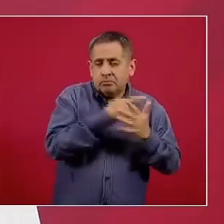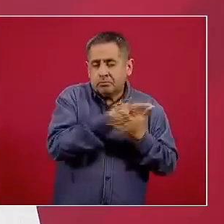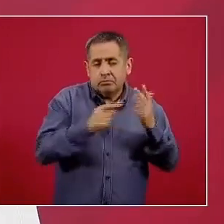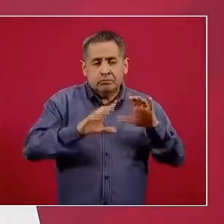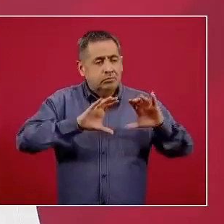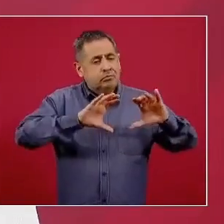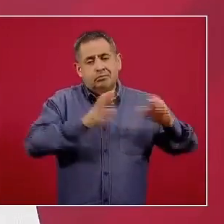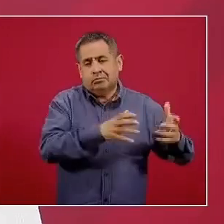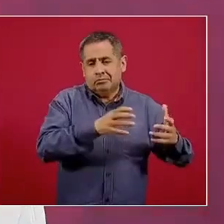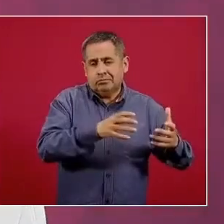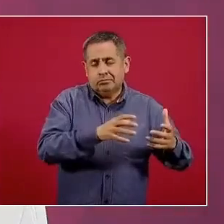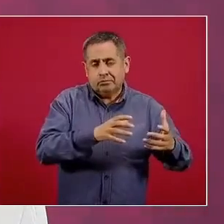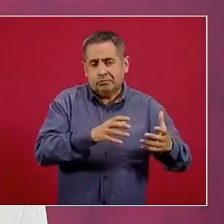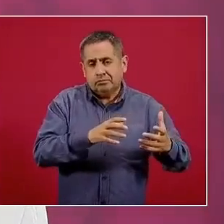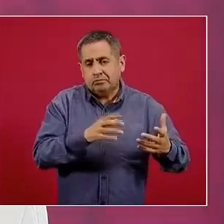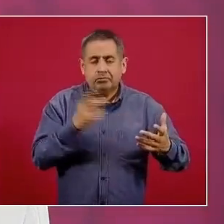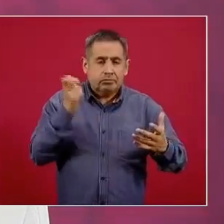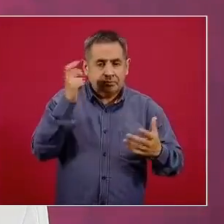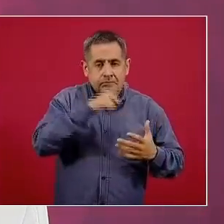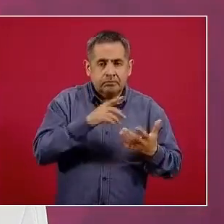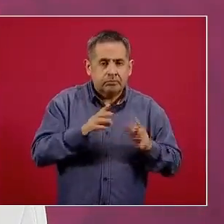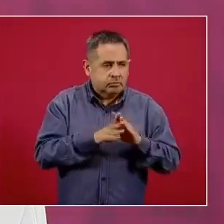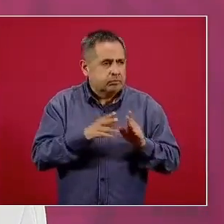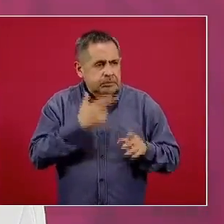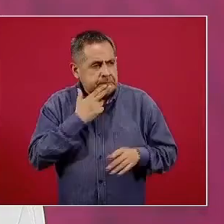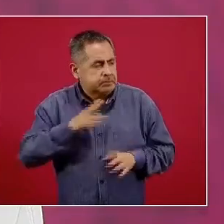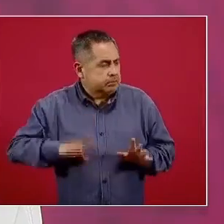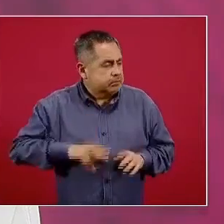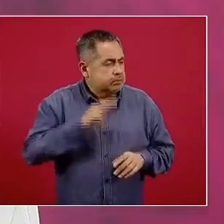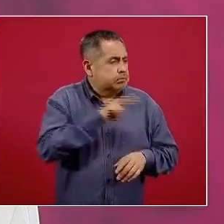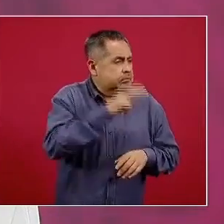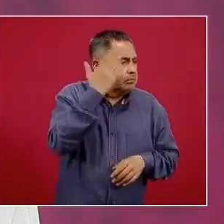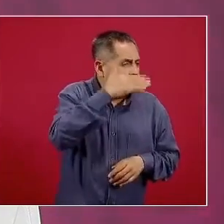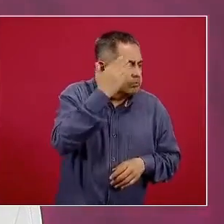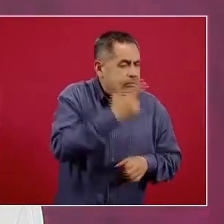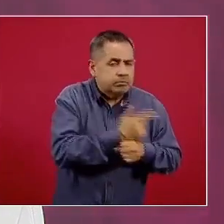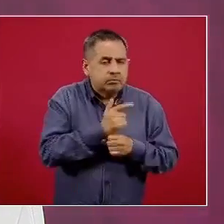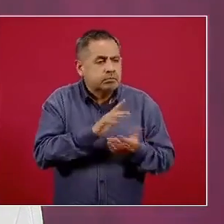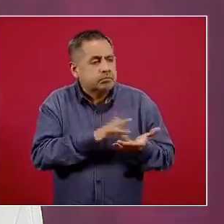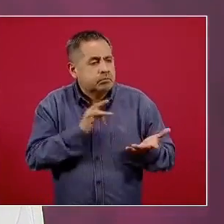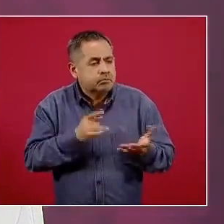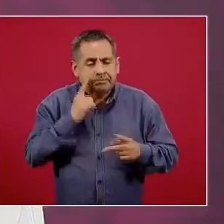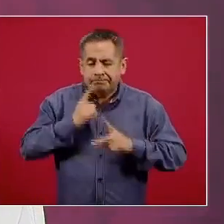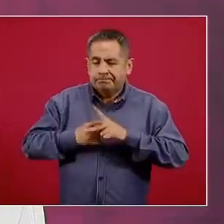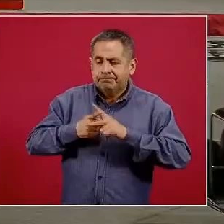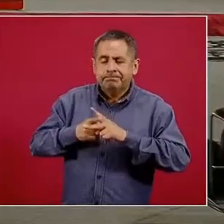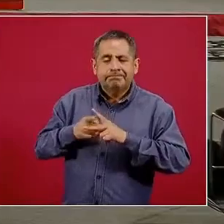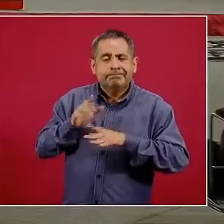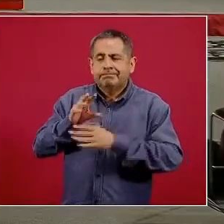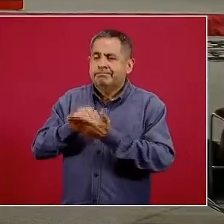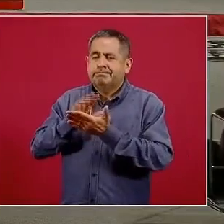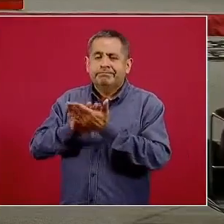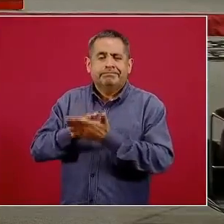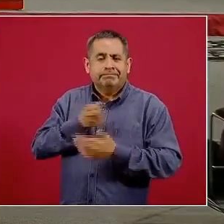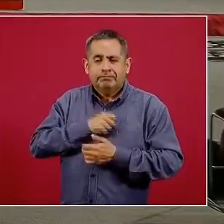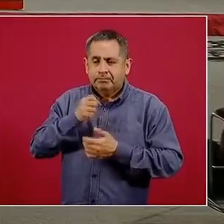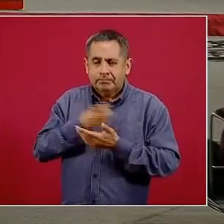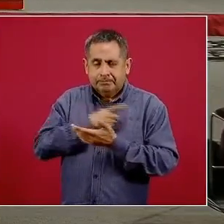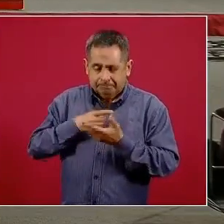es un elemento de interés que corresponde a las estadísticas de salud